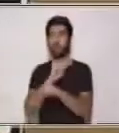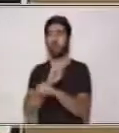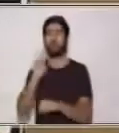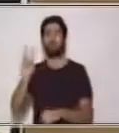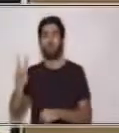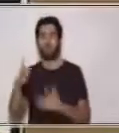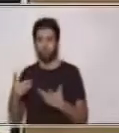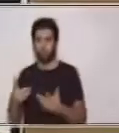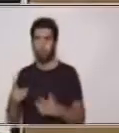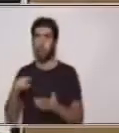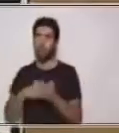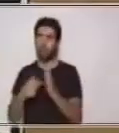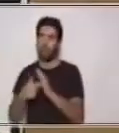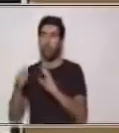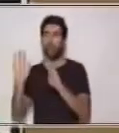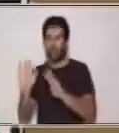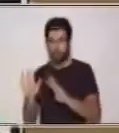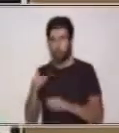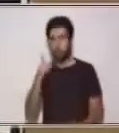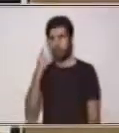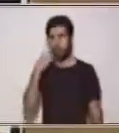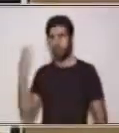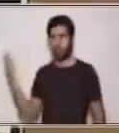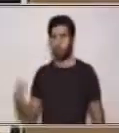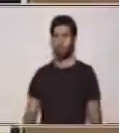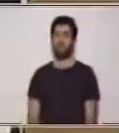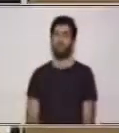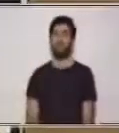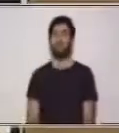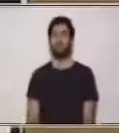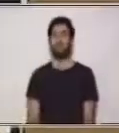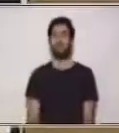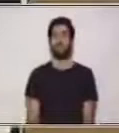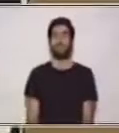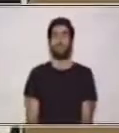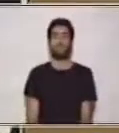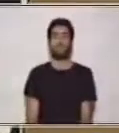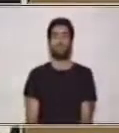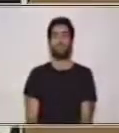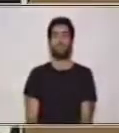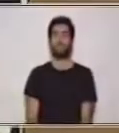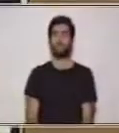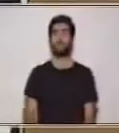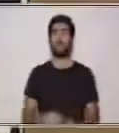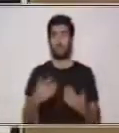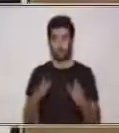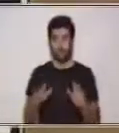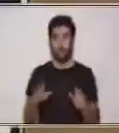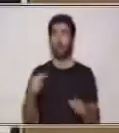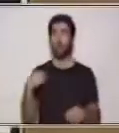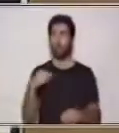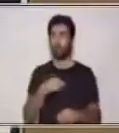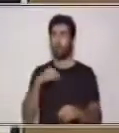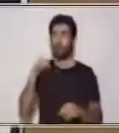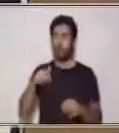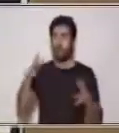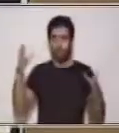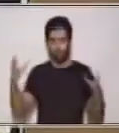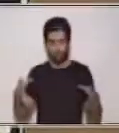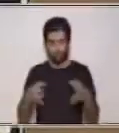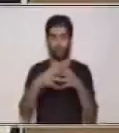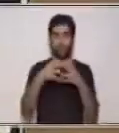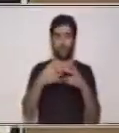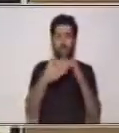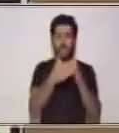2 por 2 nos da 8. Entonces vamos a incluir esas raíces en la forma